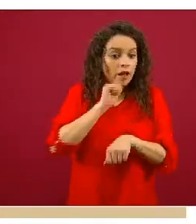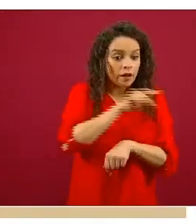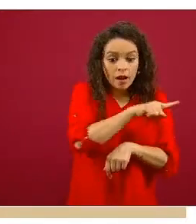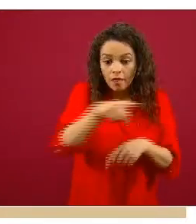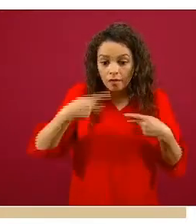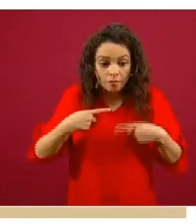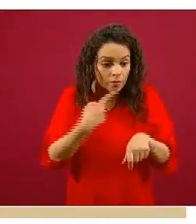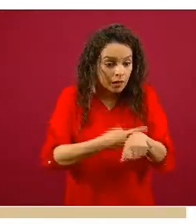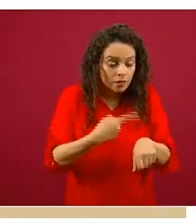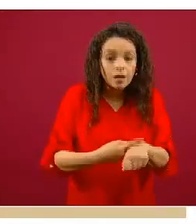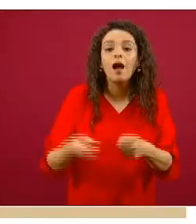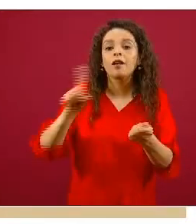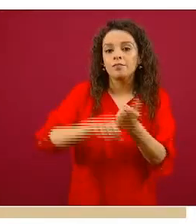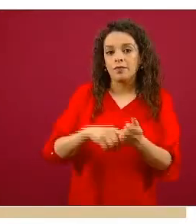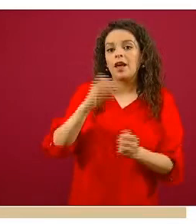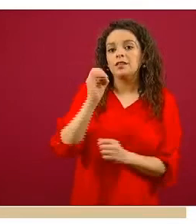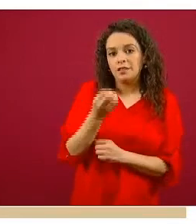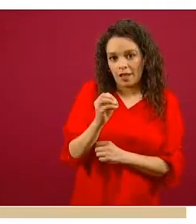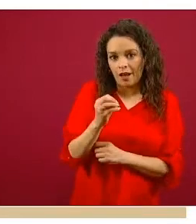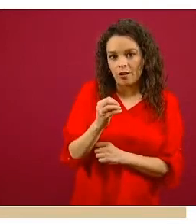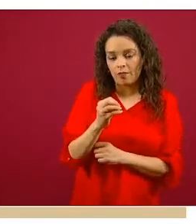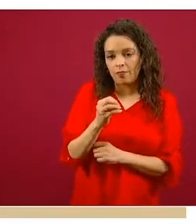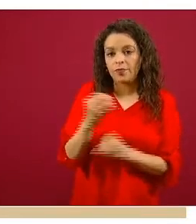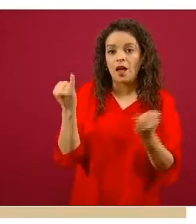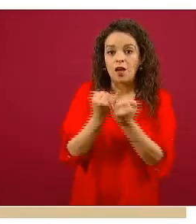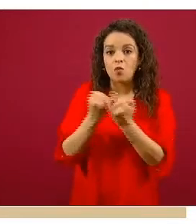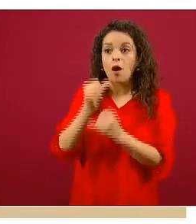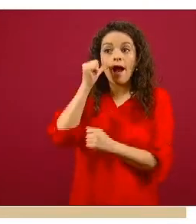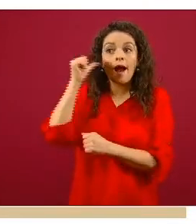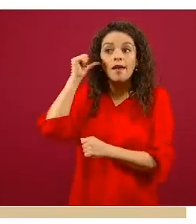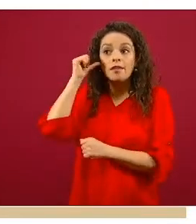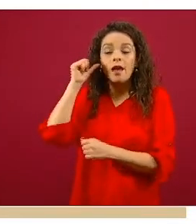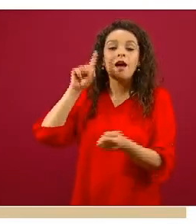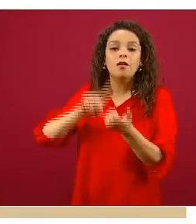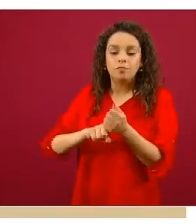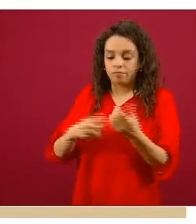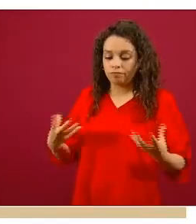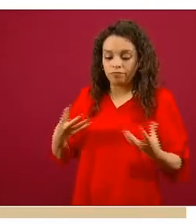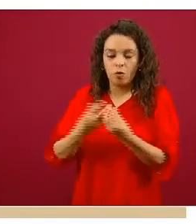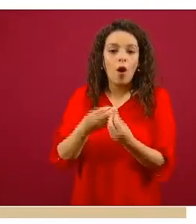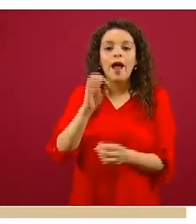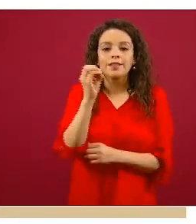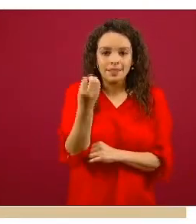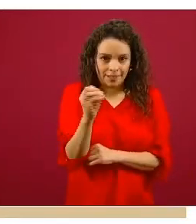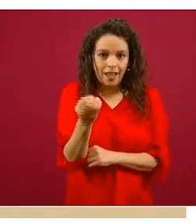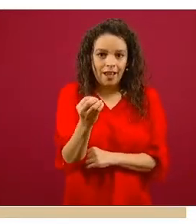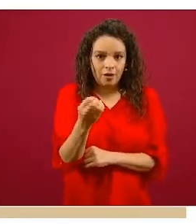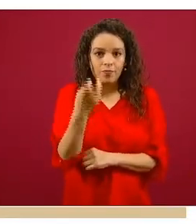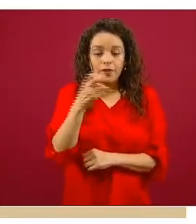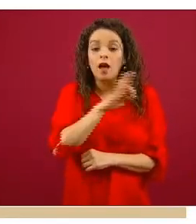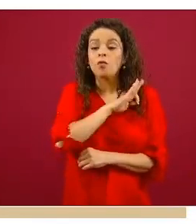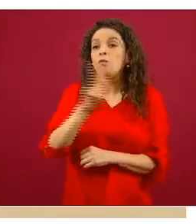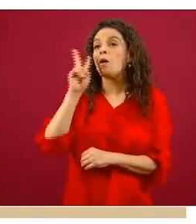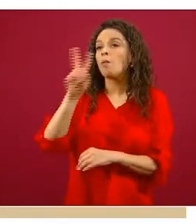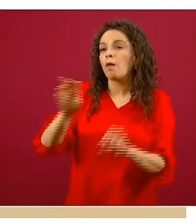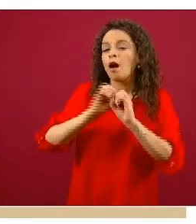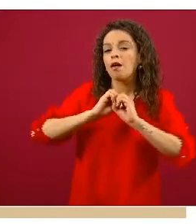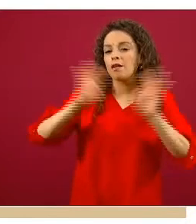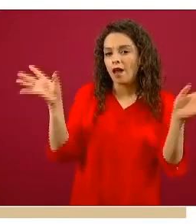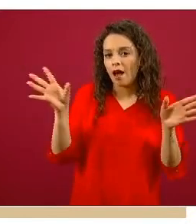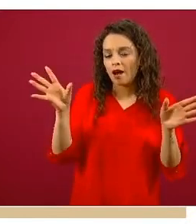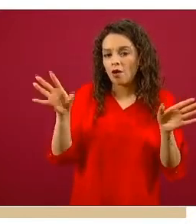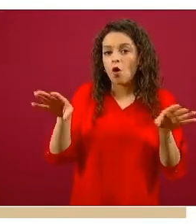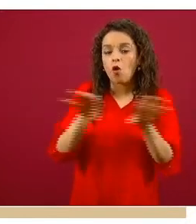de ese día sea igual al del día anterior. Pero entonces esto nos permite precisamente observar cuál ha sido